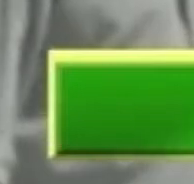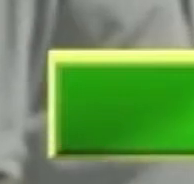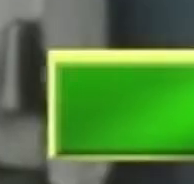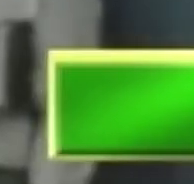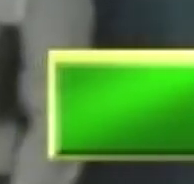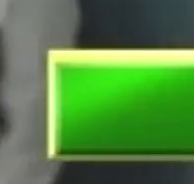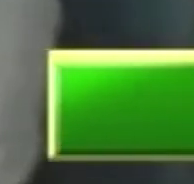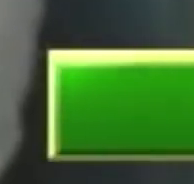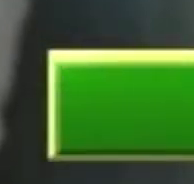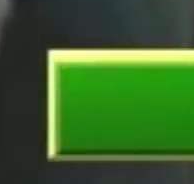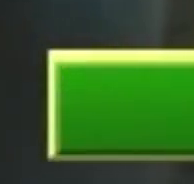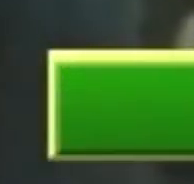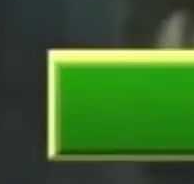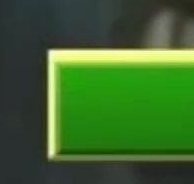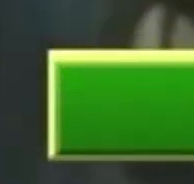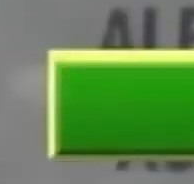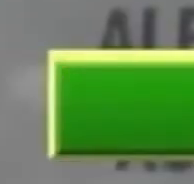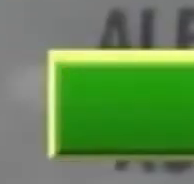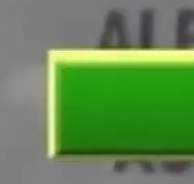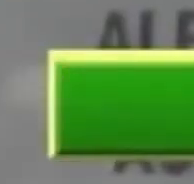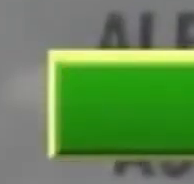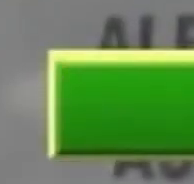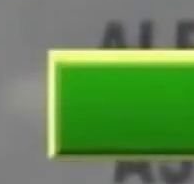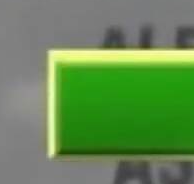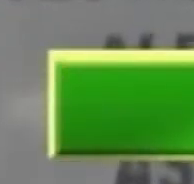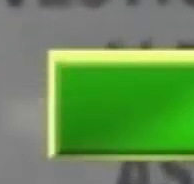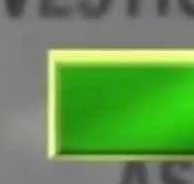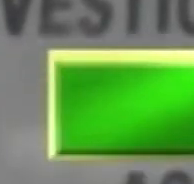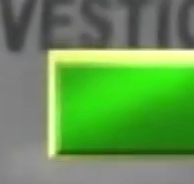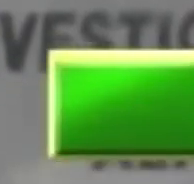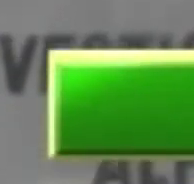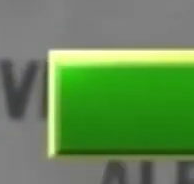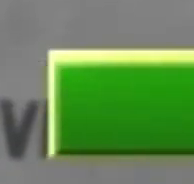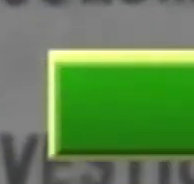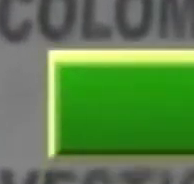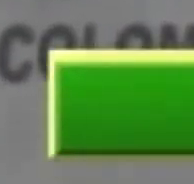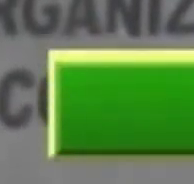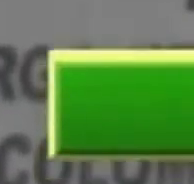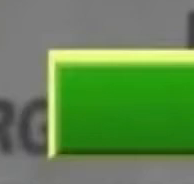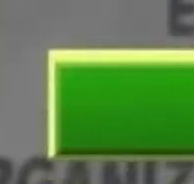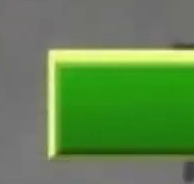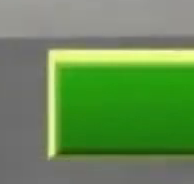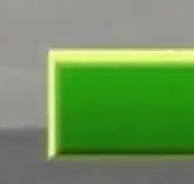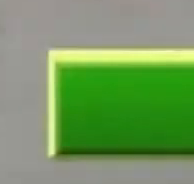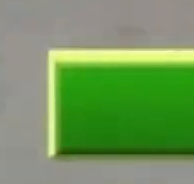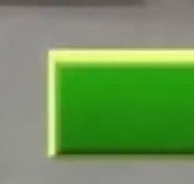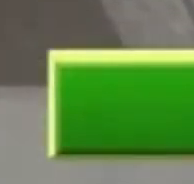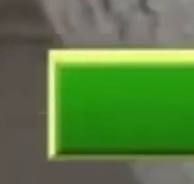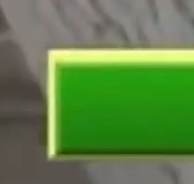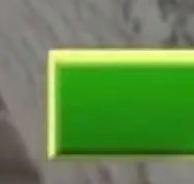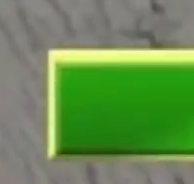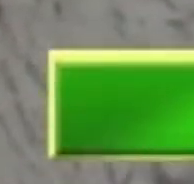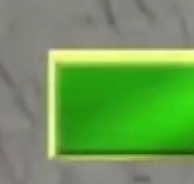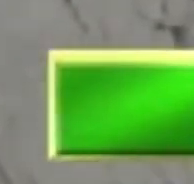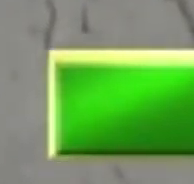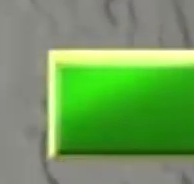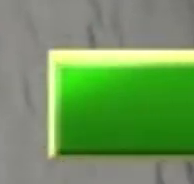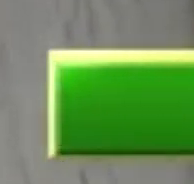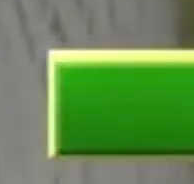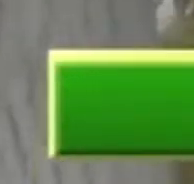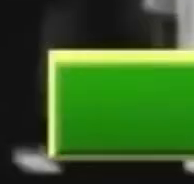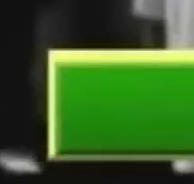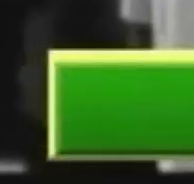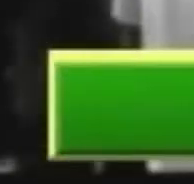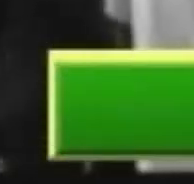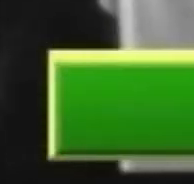Andrés. En honor a su memoria, se han programado varias actividades. Una de ellas, una eucaristía que se llevará a cabo en el lugar donde fue